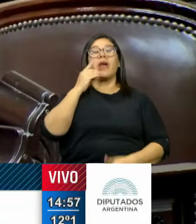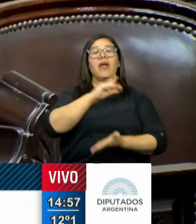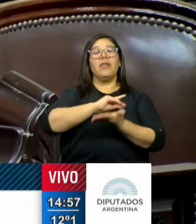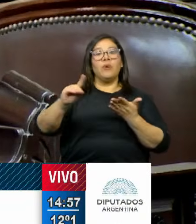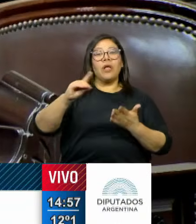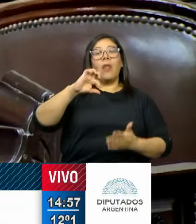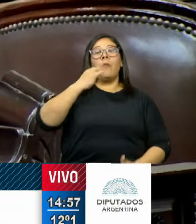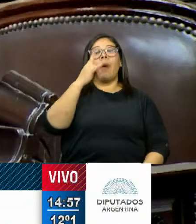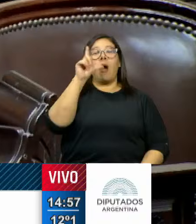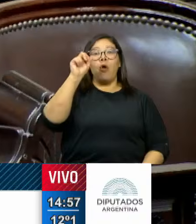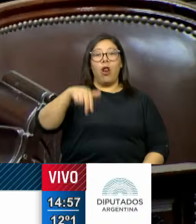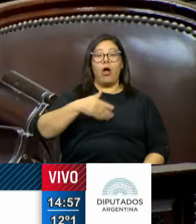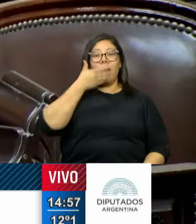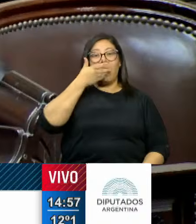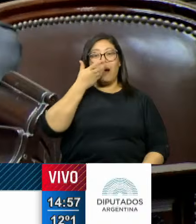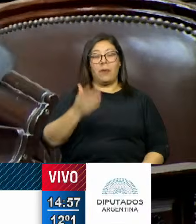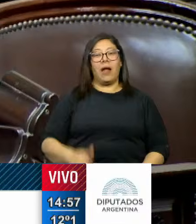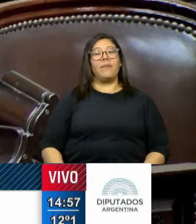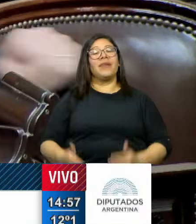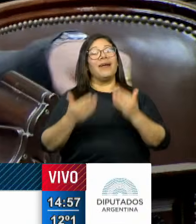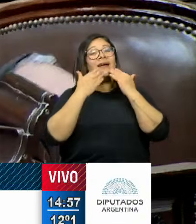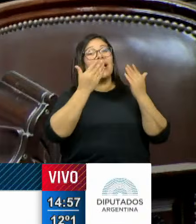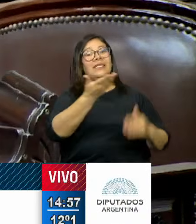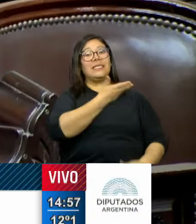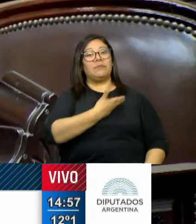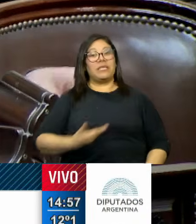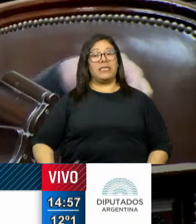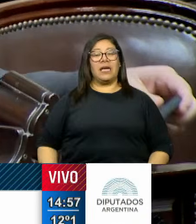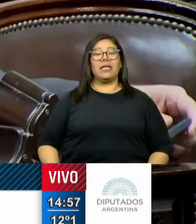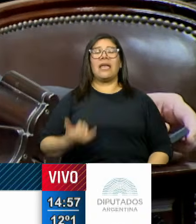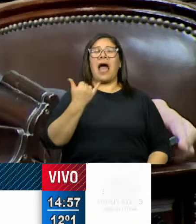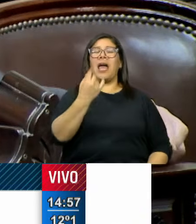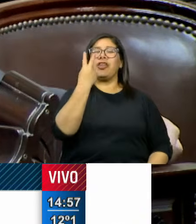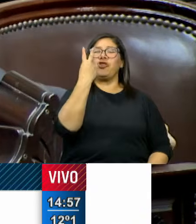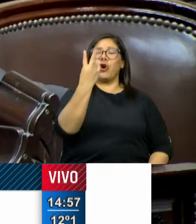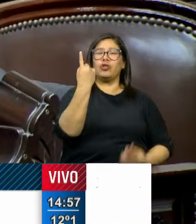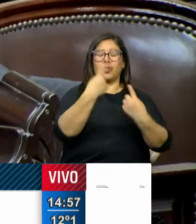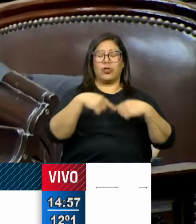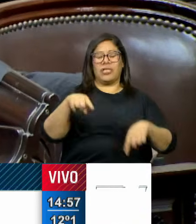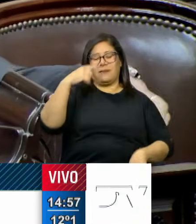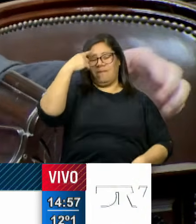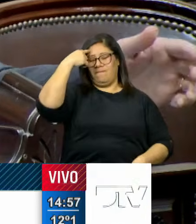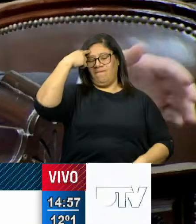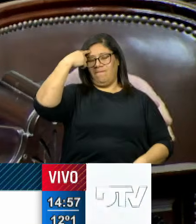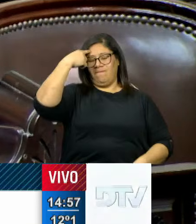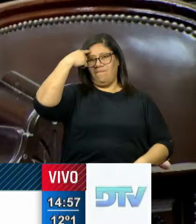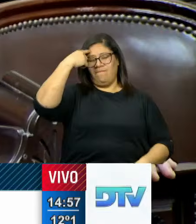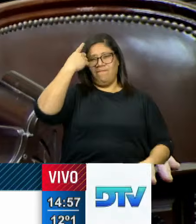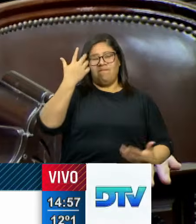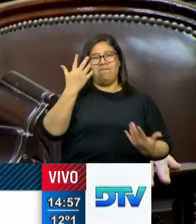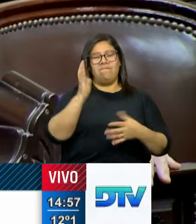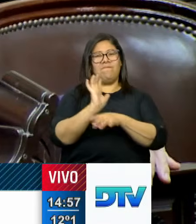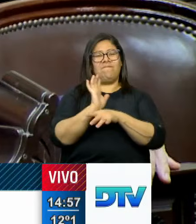Gracias, presidente. Dos ruidos resuenan en mi cabeza al momento de esta